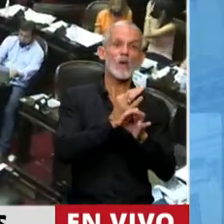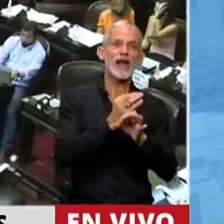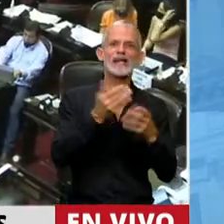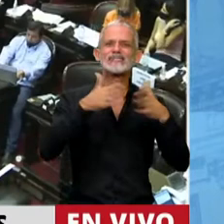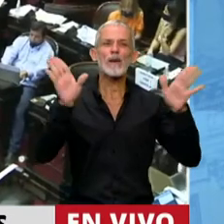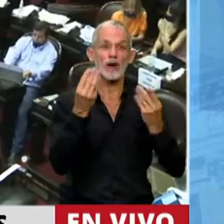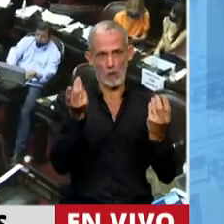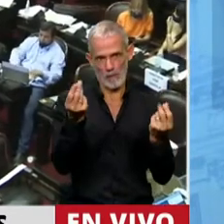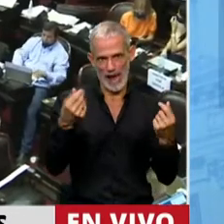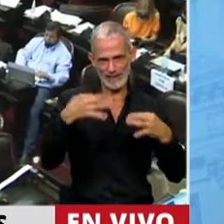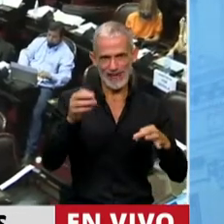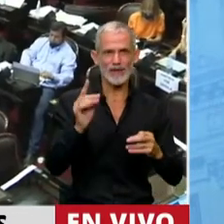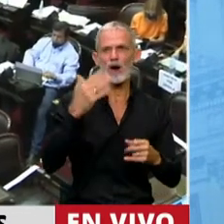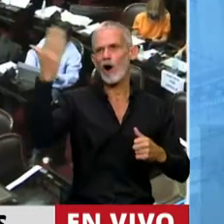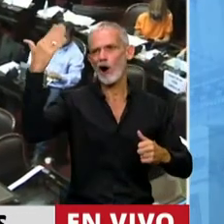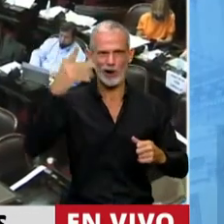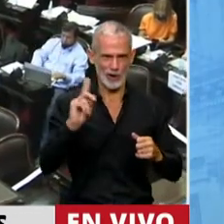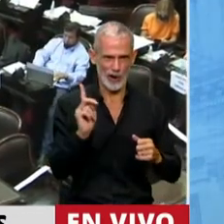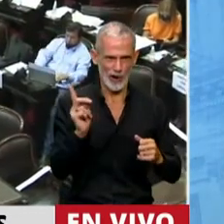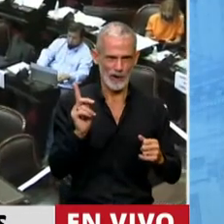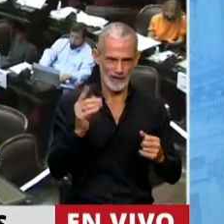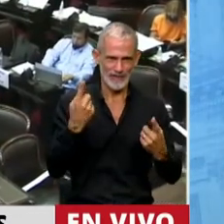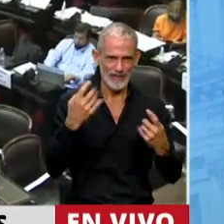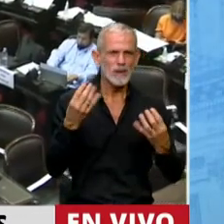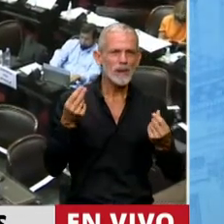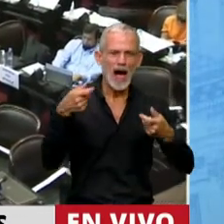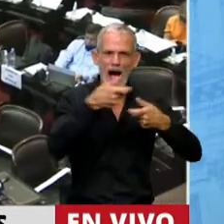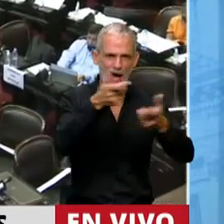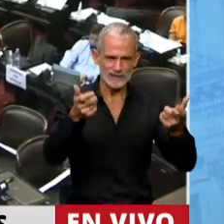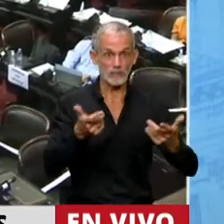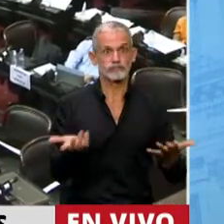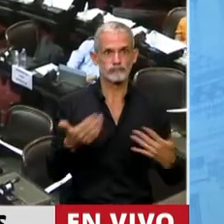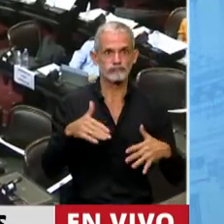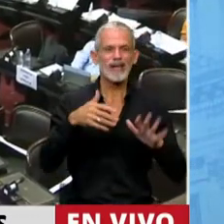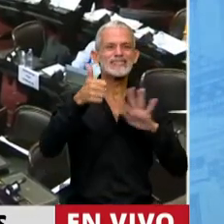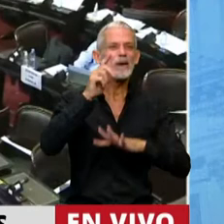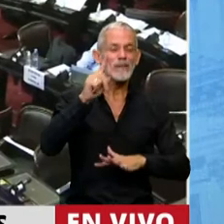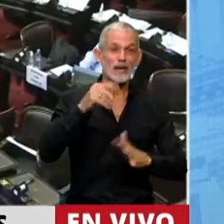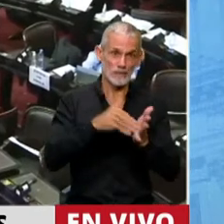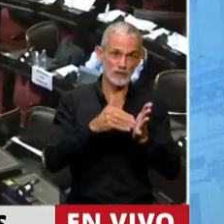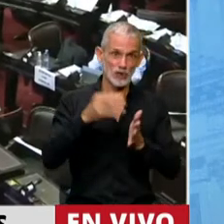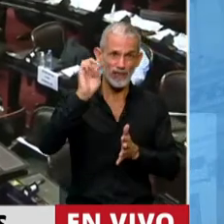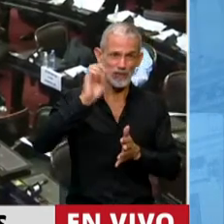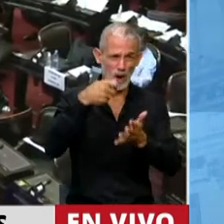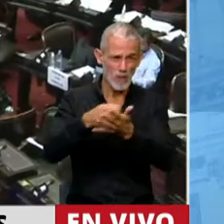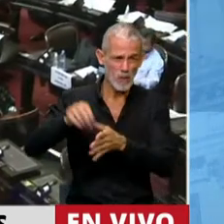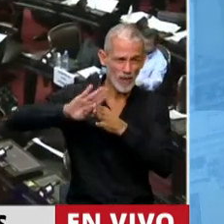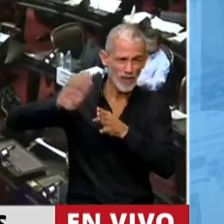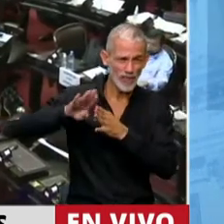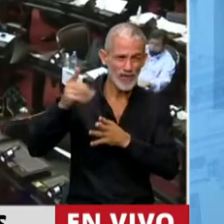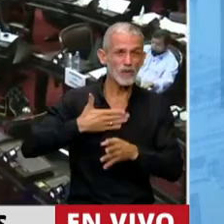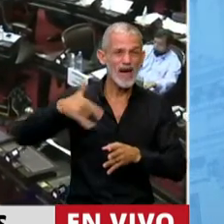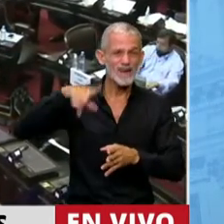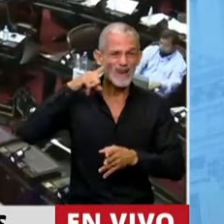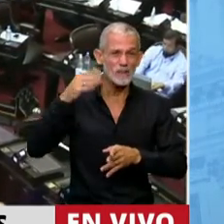recursos, no con discursos. Y vaya si los 6.000 millones de dólares que ya se pagaron de deuda externa hubiesen ido a